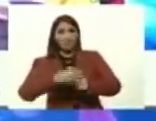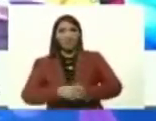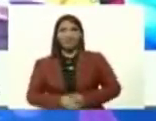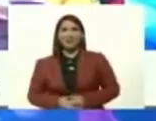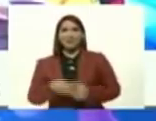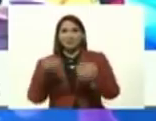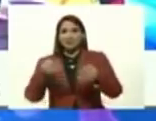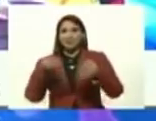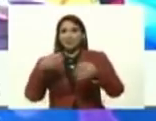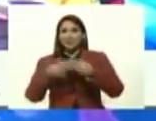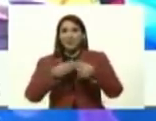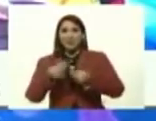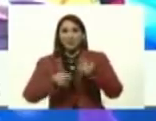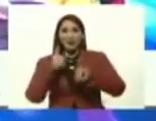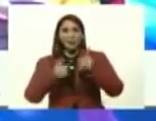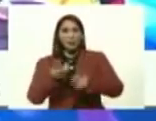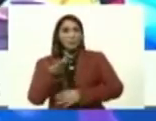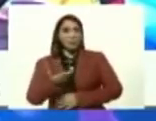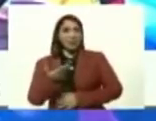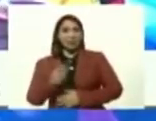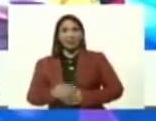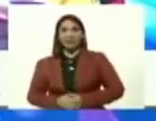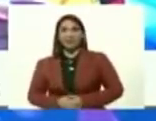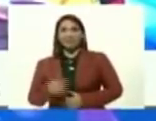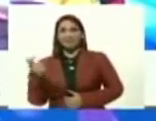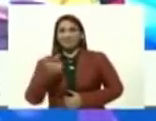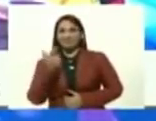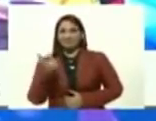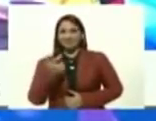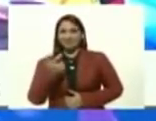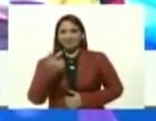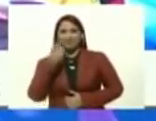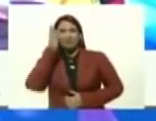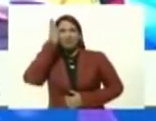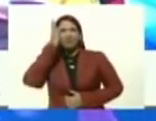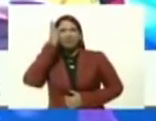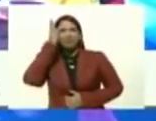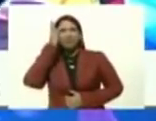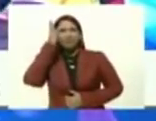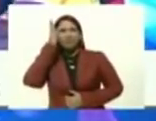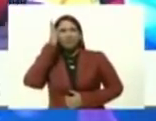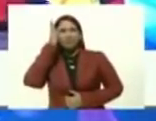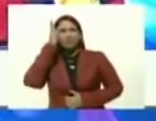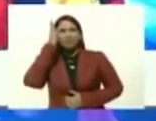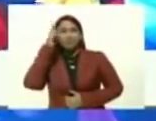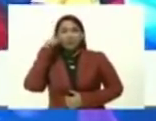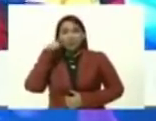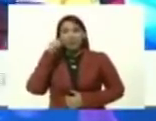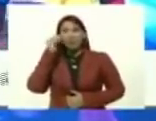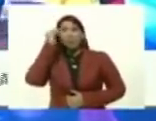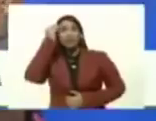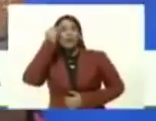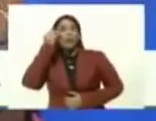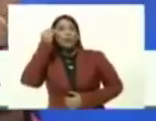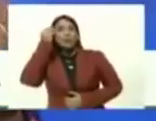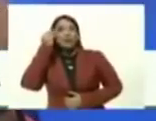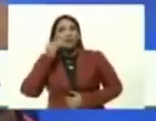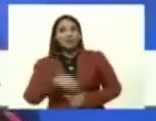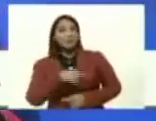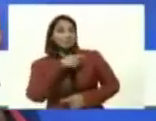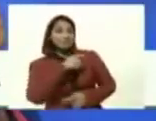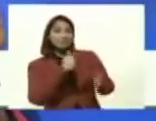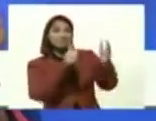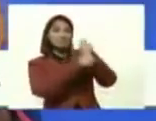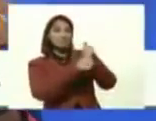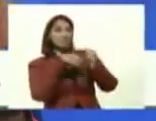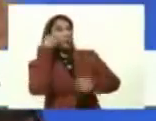vez que voy a hacer algo importante, busco la concentración. Claro, claro. Esa es la concentración. Sí, ahí es donde se encuentra